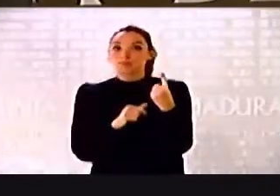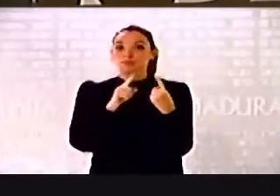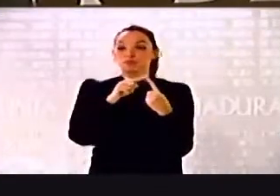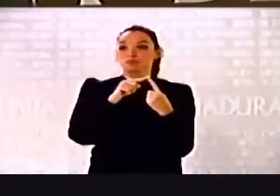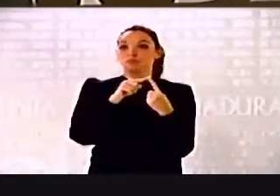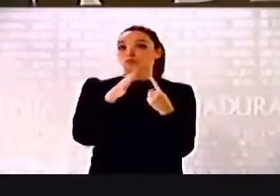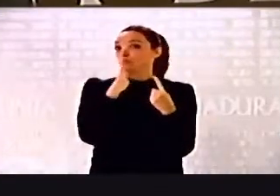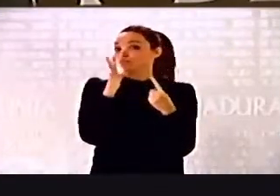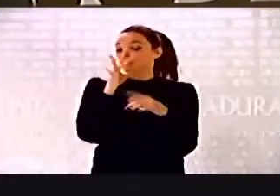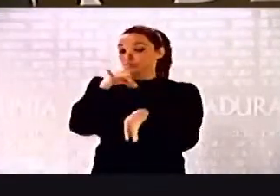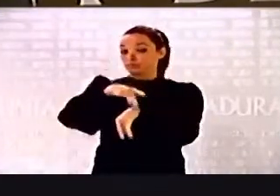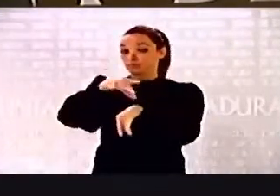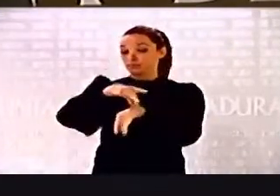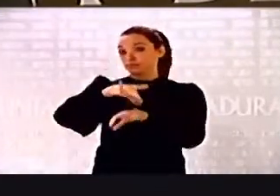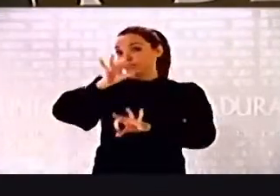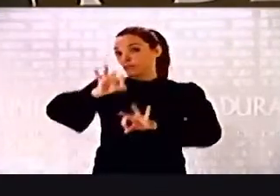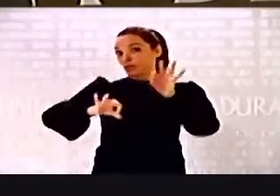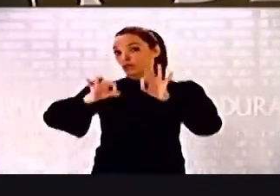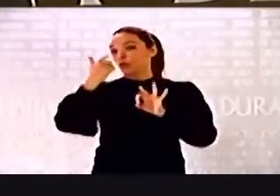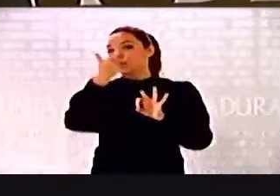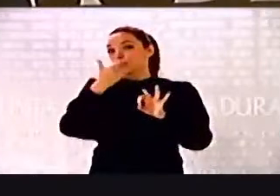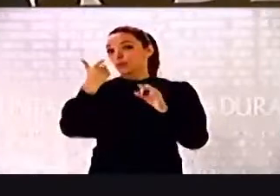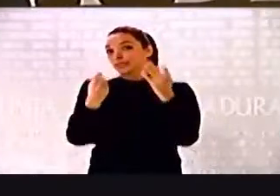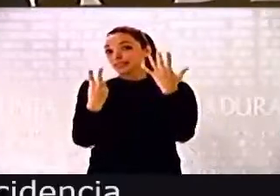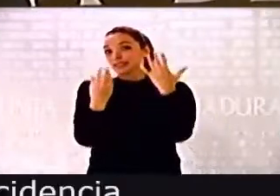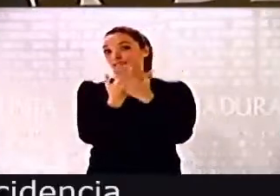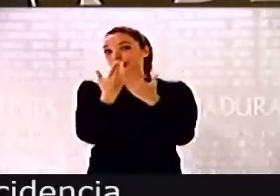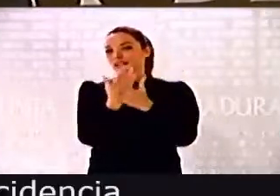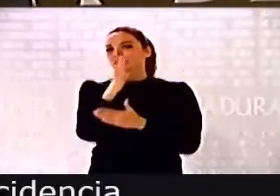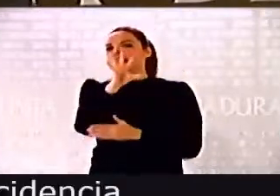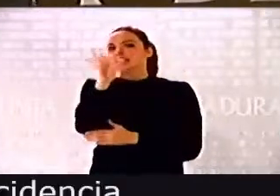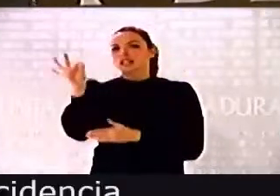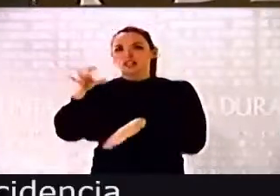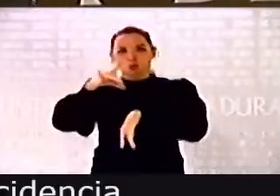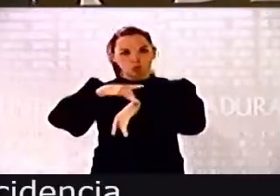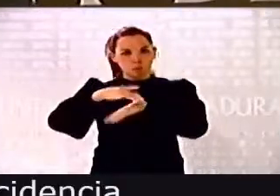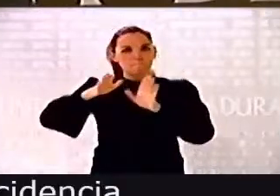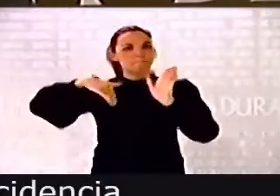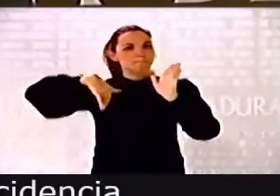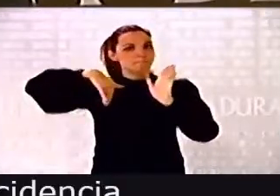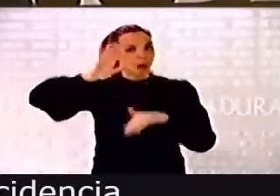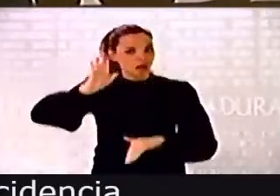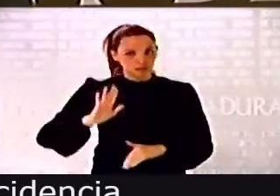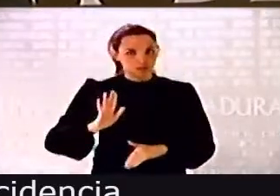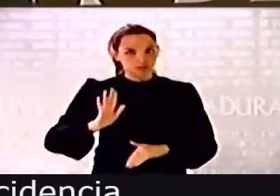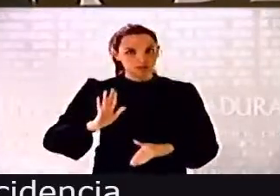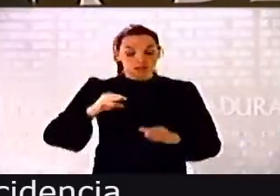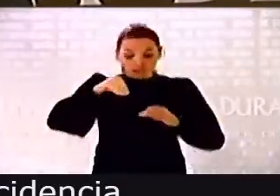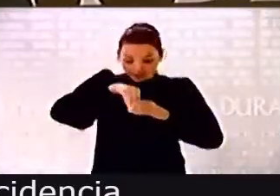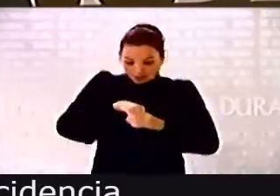con una tasa de incidencia acumulada a los 7 días de más de 500 casos por cada 100.000 habitantes